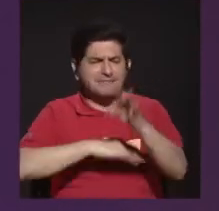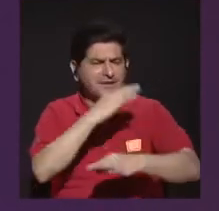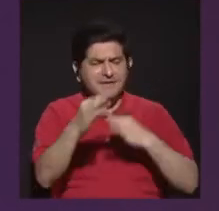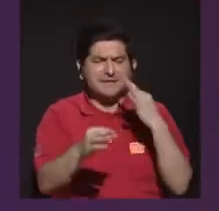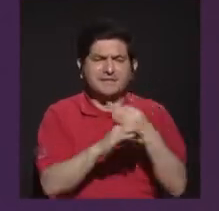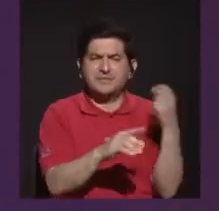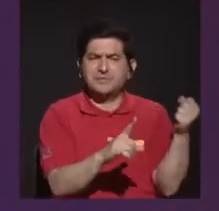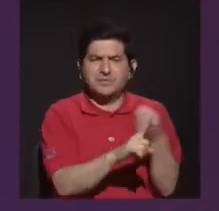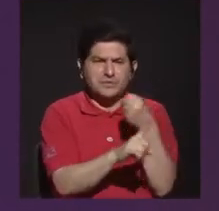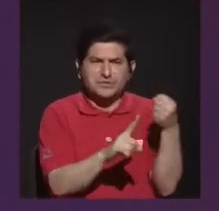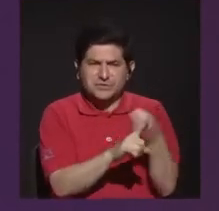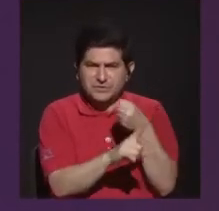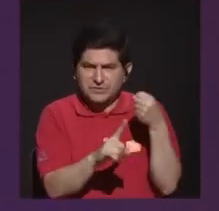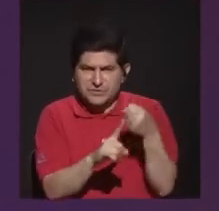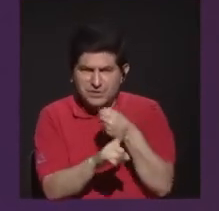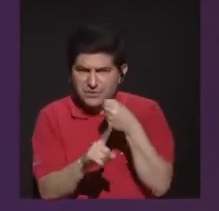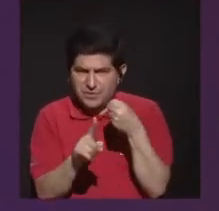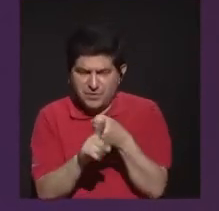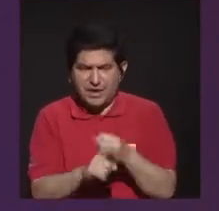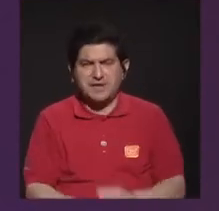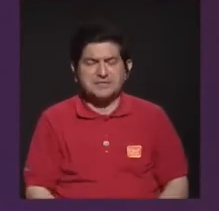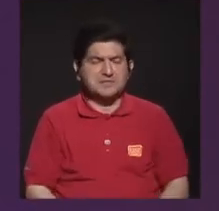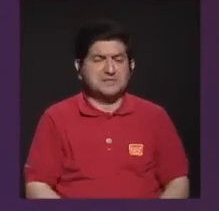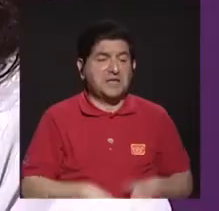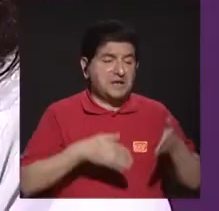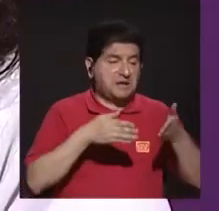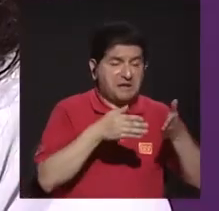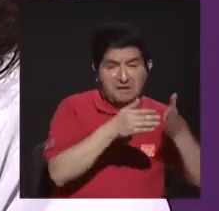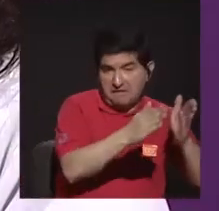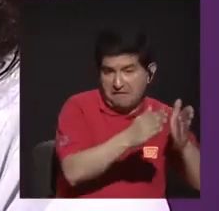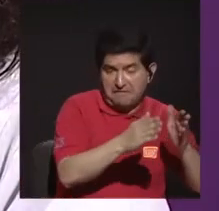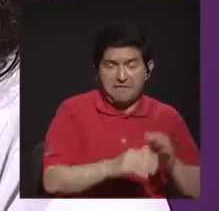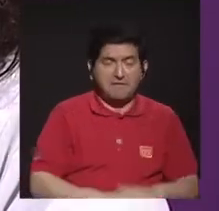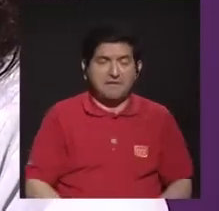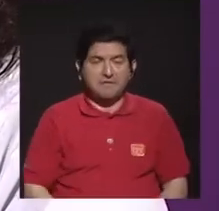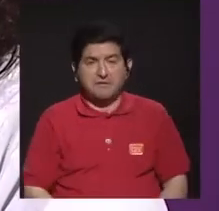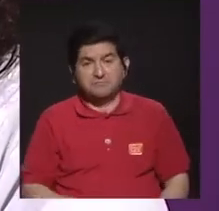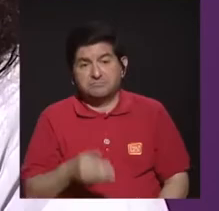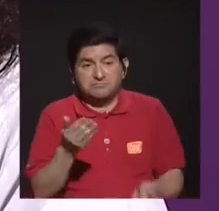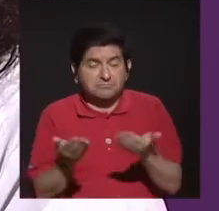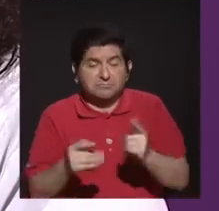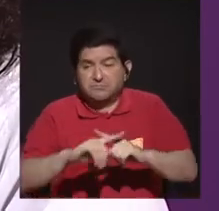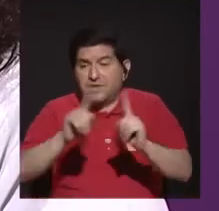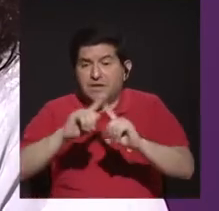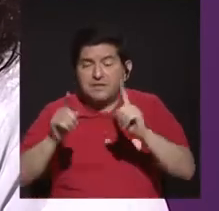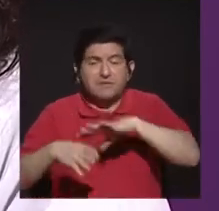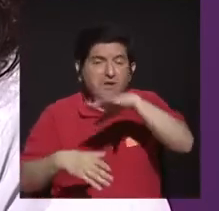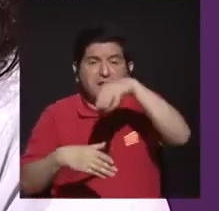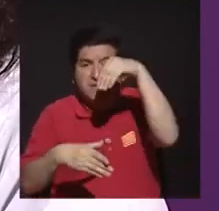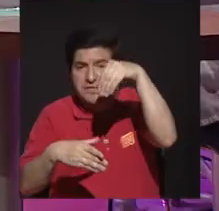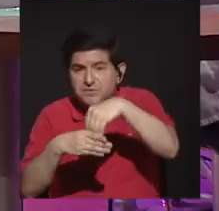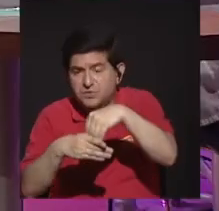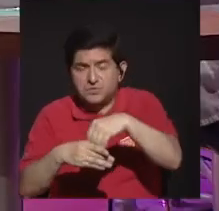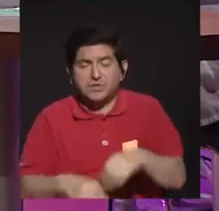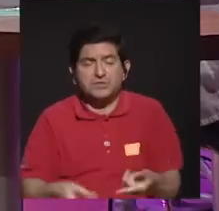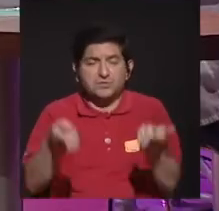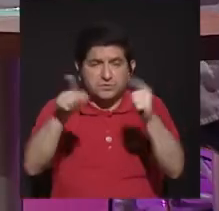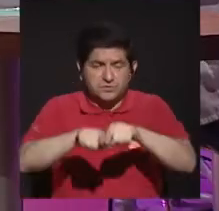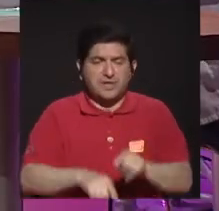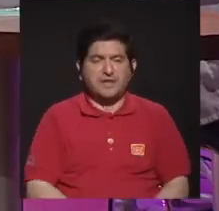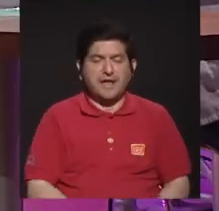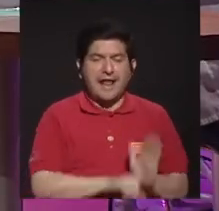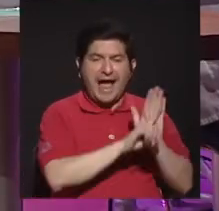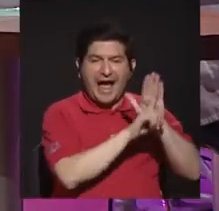violencias que se viven en la calle y que se viven en diferentes contextos y niveles, ¿no? El